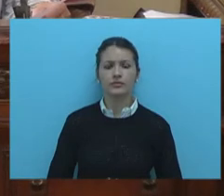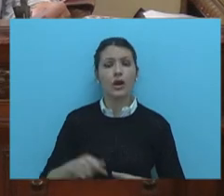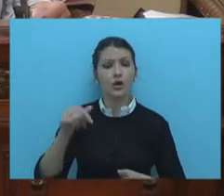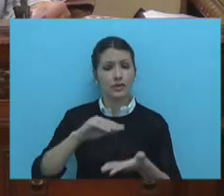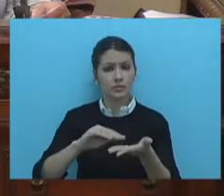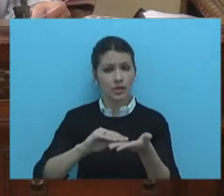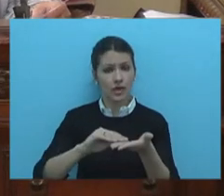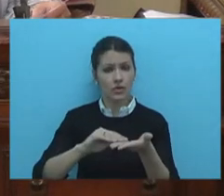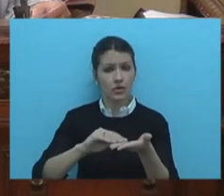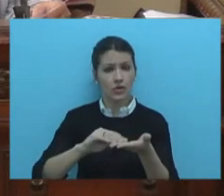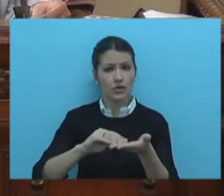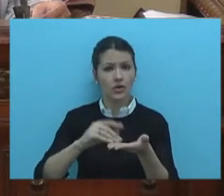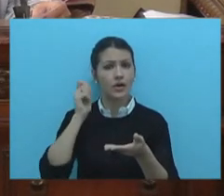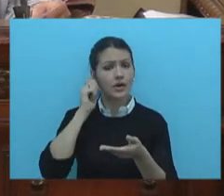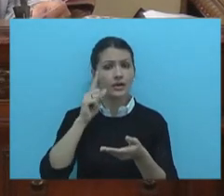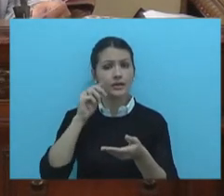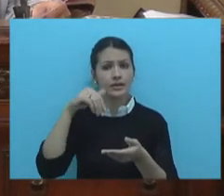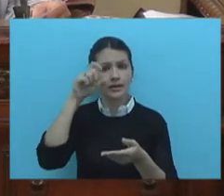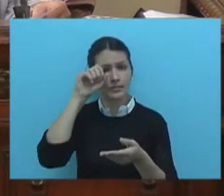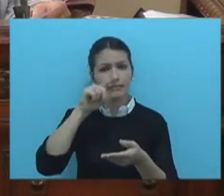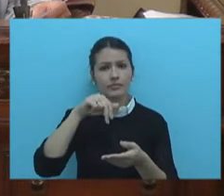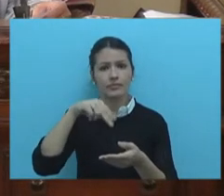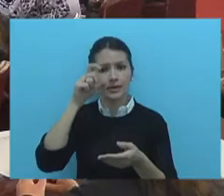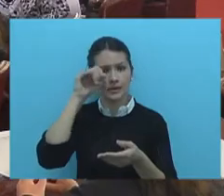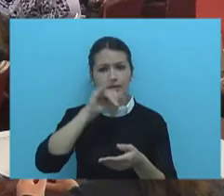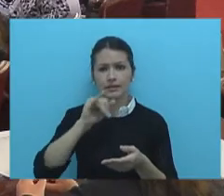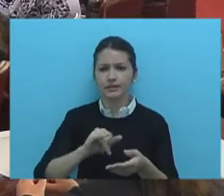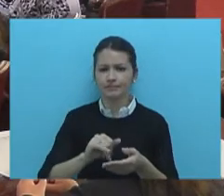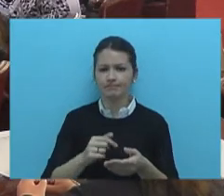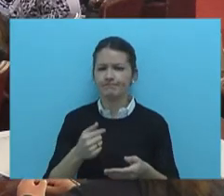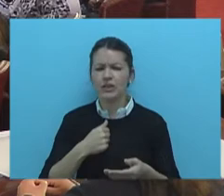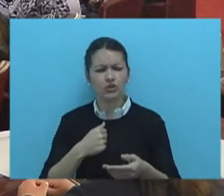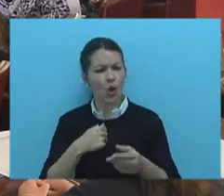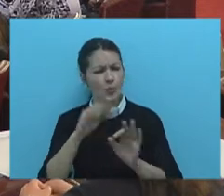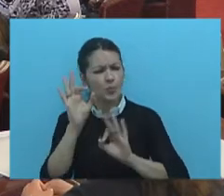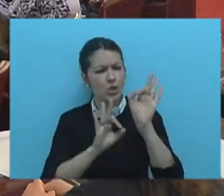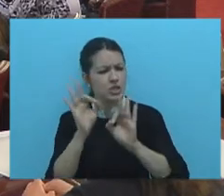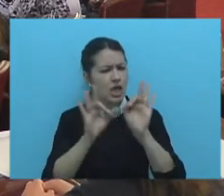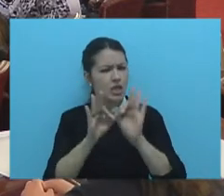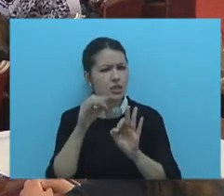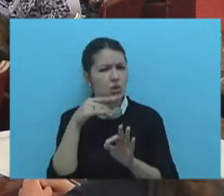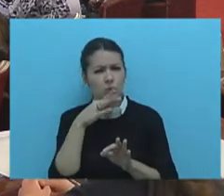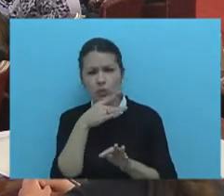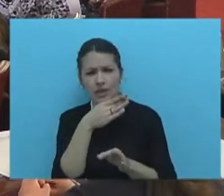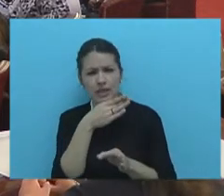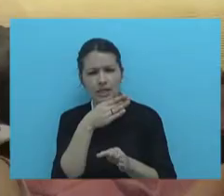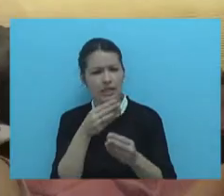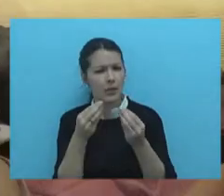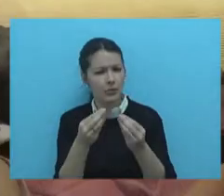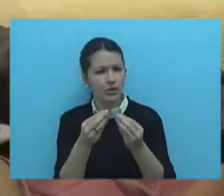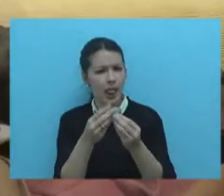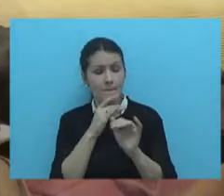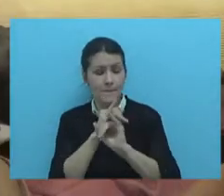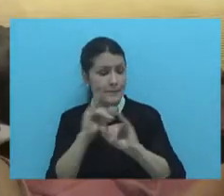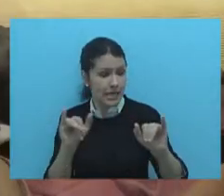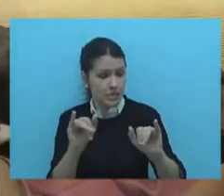Rodríguez Jiménez tiene la palabra. No comprendí bien el proyecto, no entendí bien la justificación, un porqué.